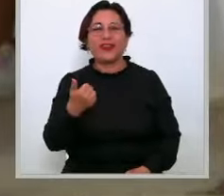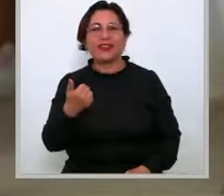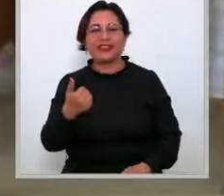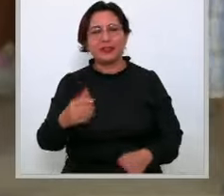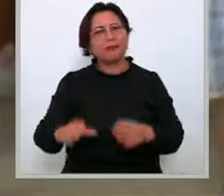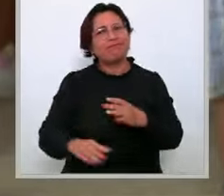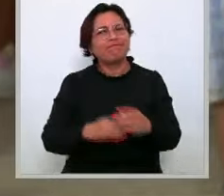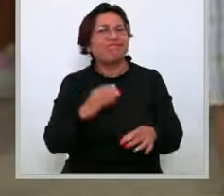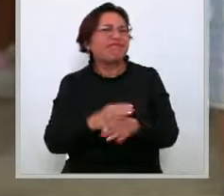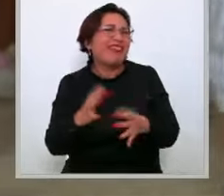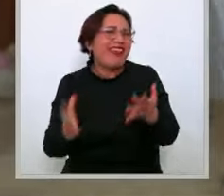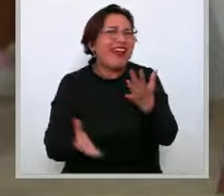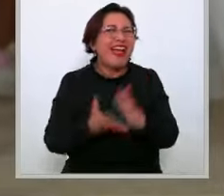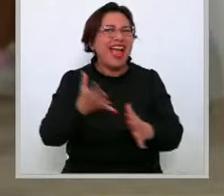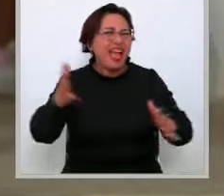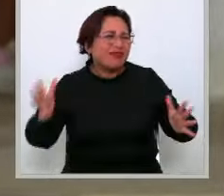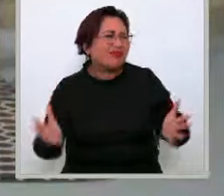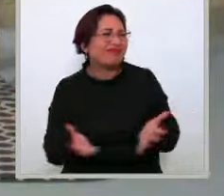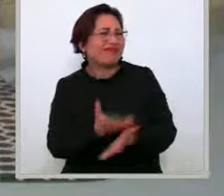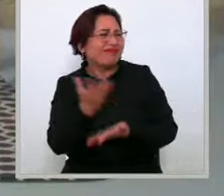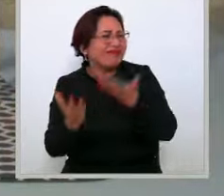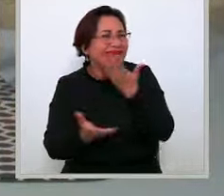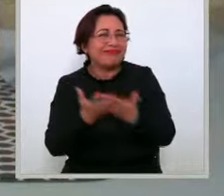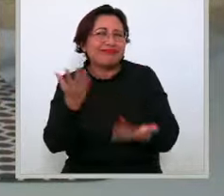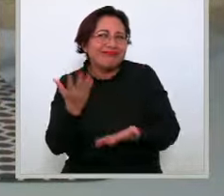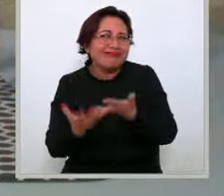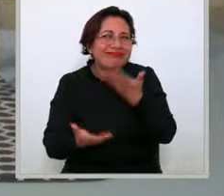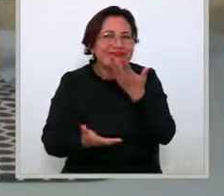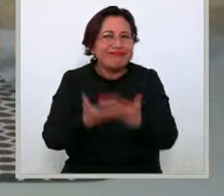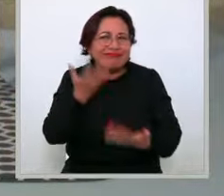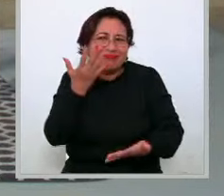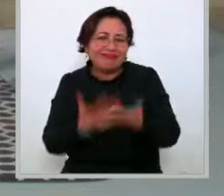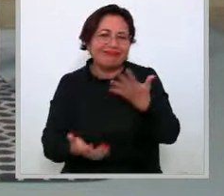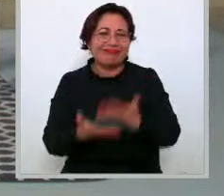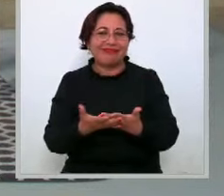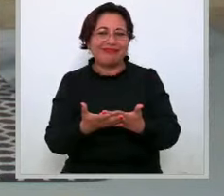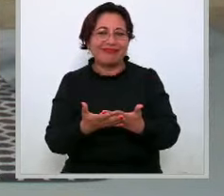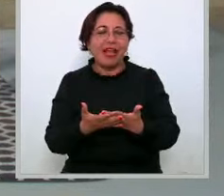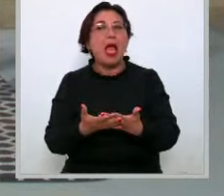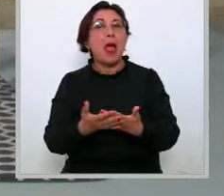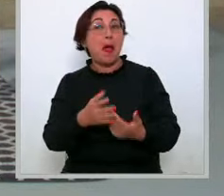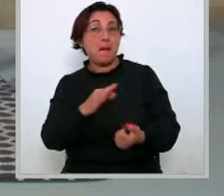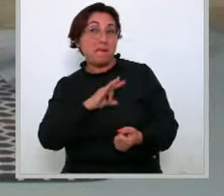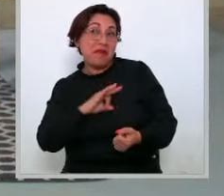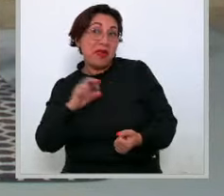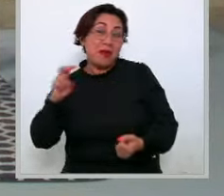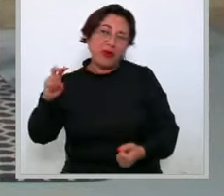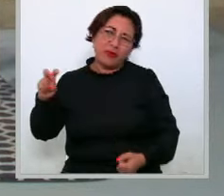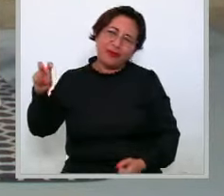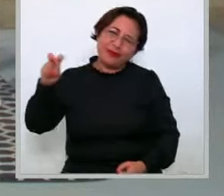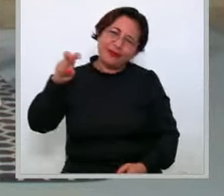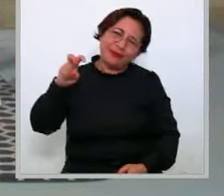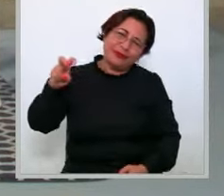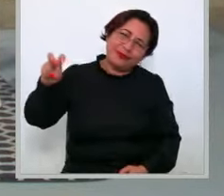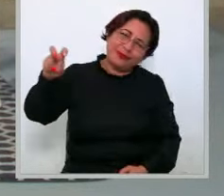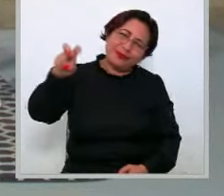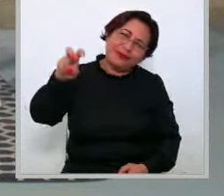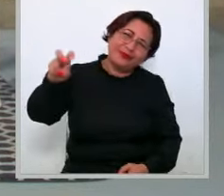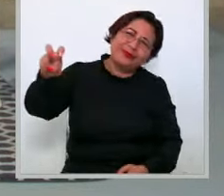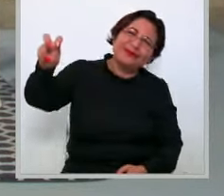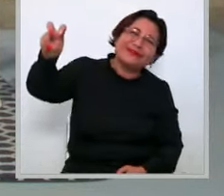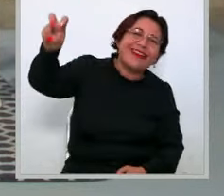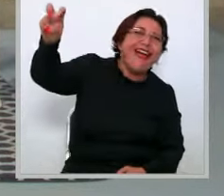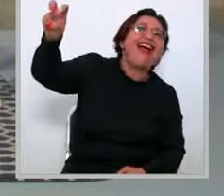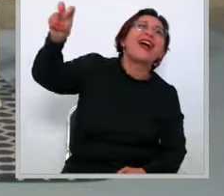hacer cosas o ver que podemos viajar a muchos lados. Hablando de eso, Sofi,